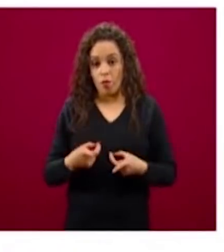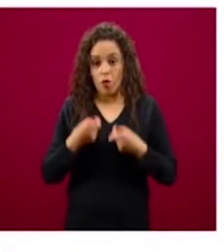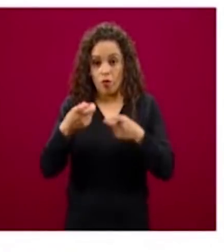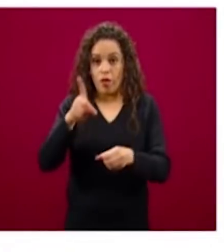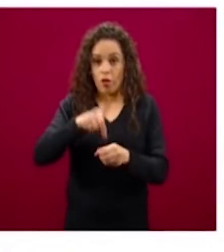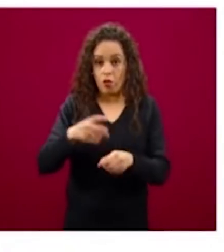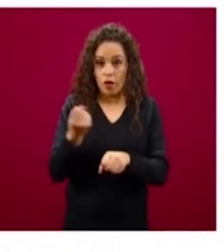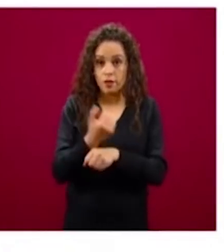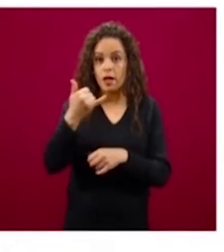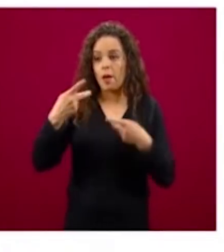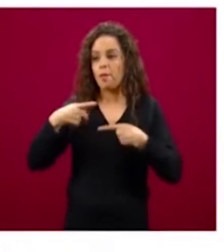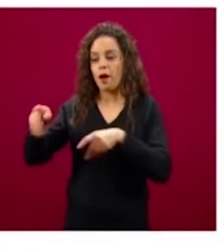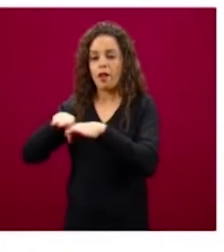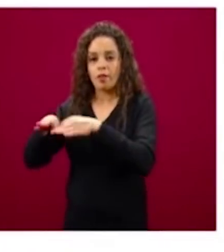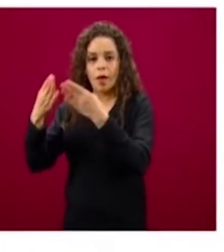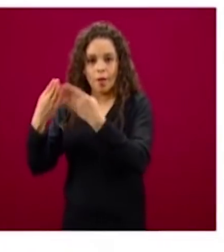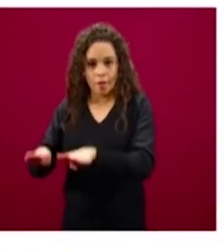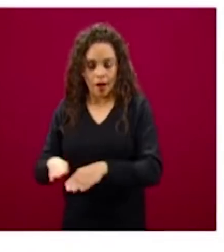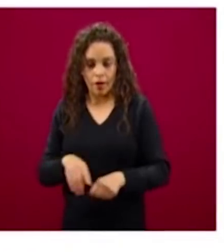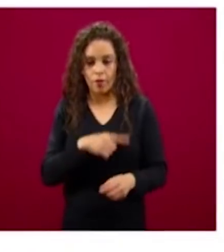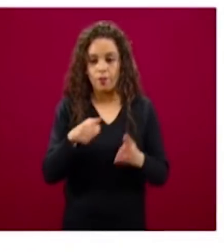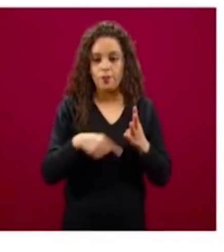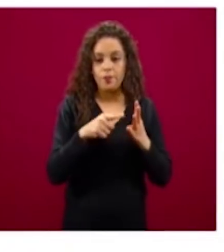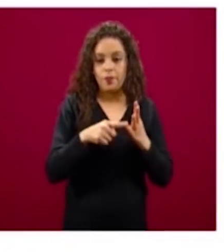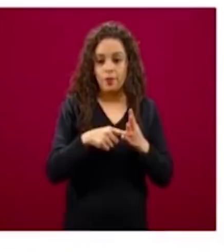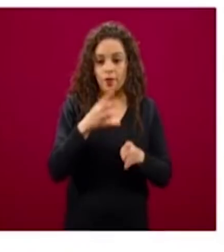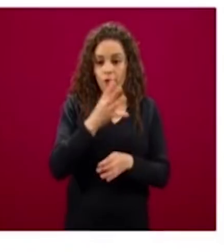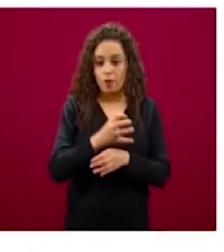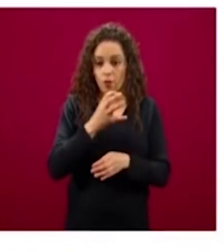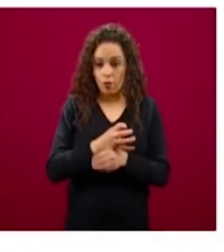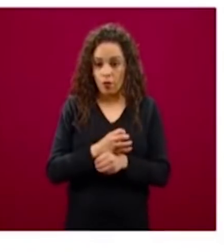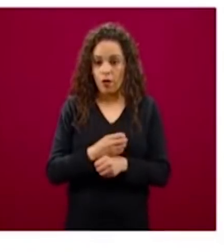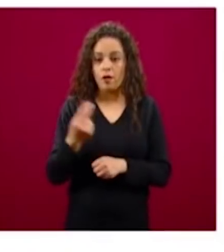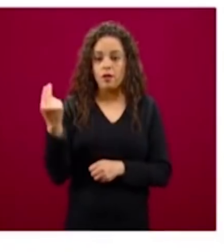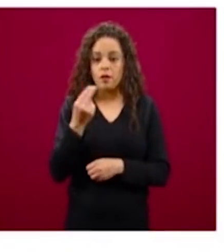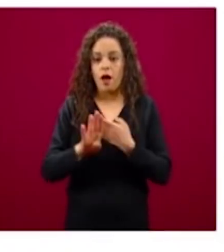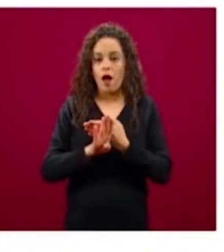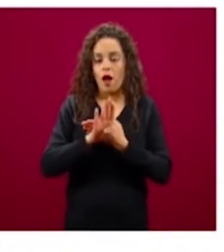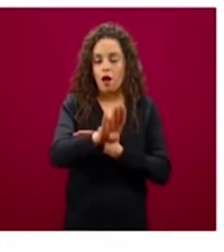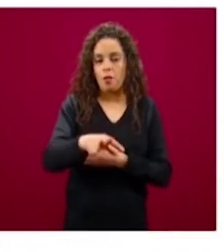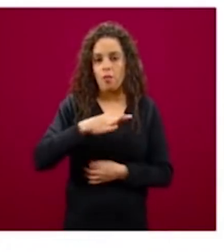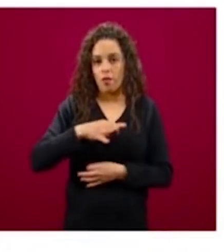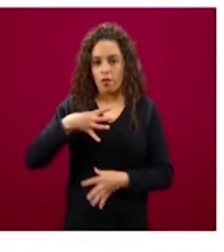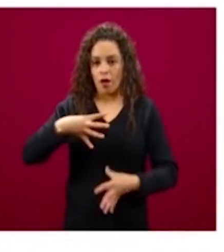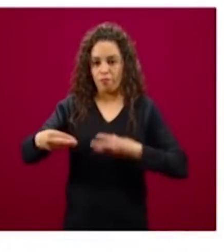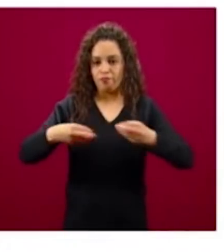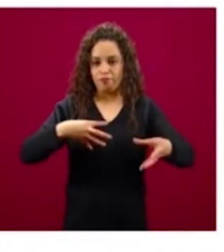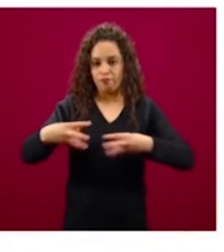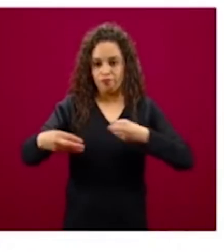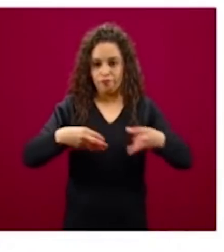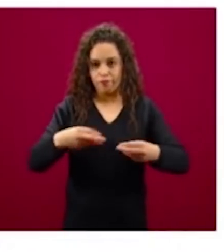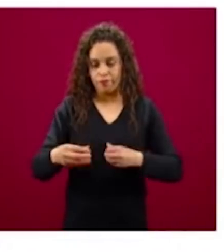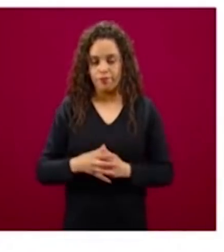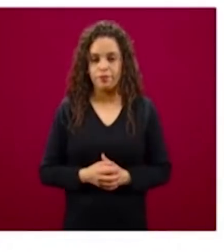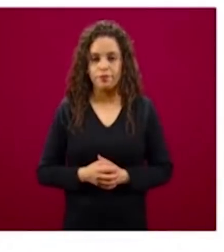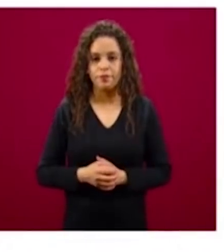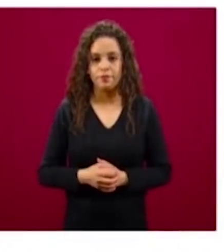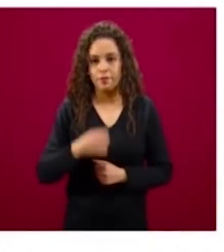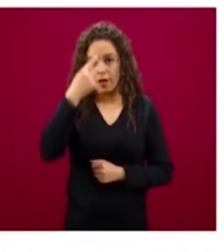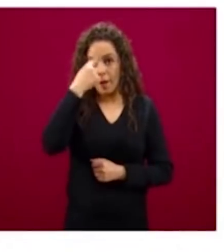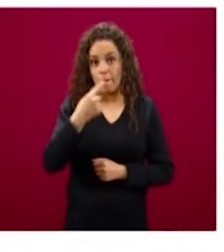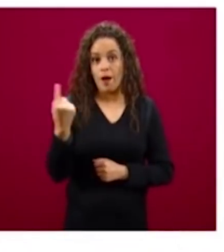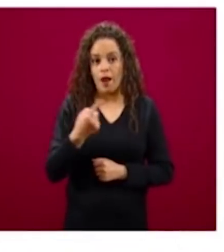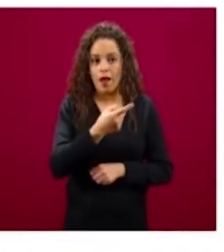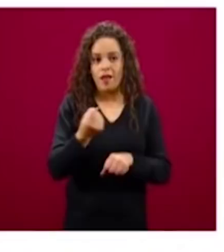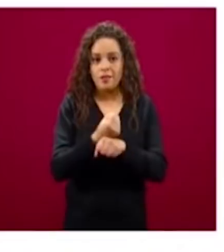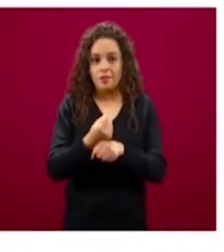cuarto, evitar la propagación de la COVID-19 en la cadena transfusional. Pues para que estos objetivos se pudieran